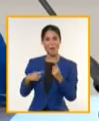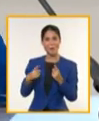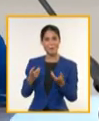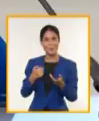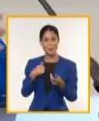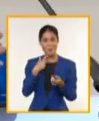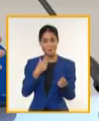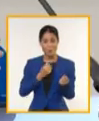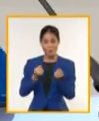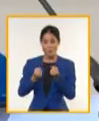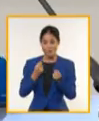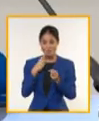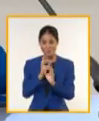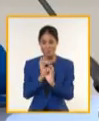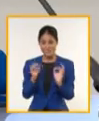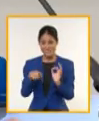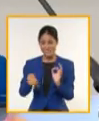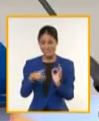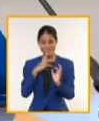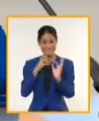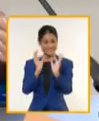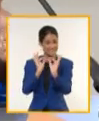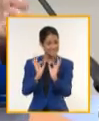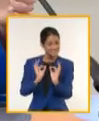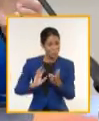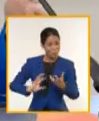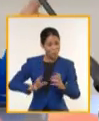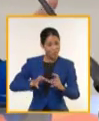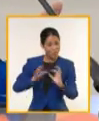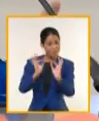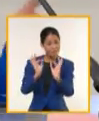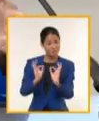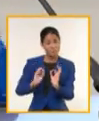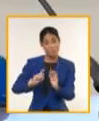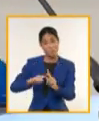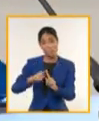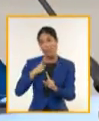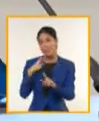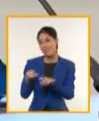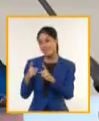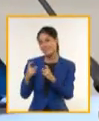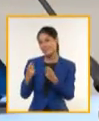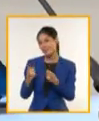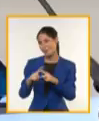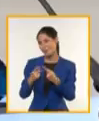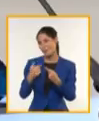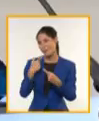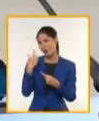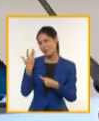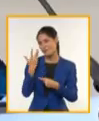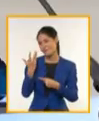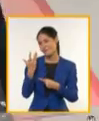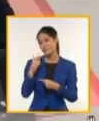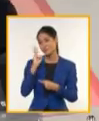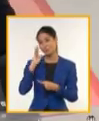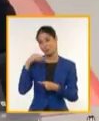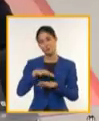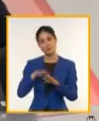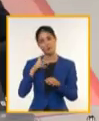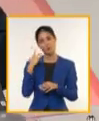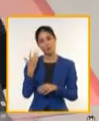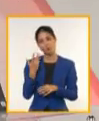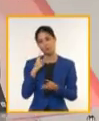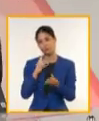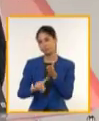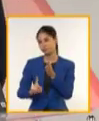muy específicas y de gran necesidad para nuestro país, teniendo en cuenta las afectaciones energéticas. Es que China realmente está en todo,